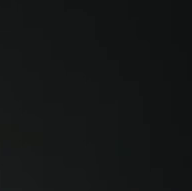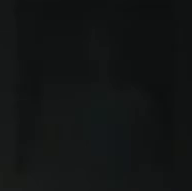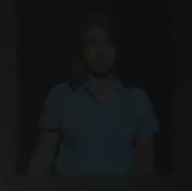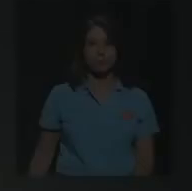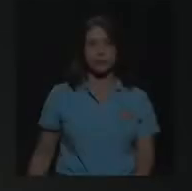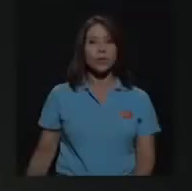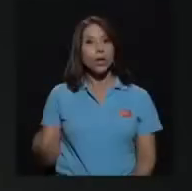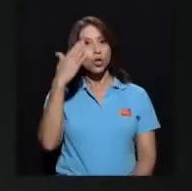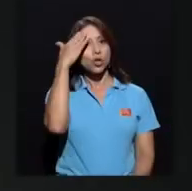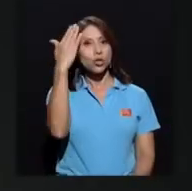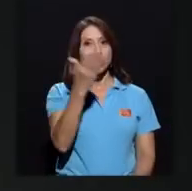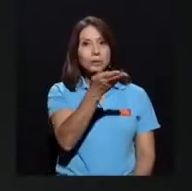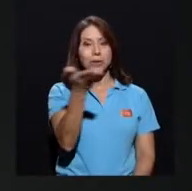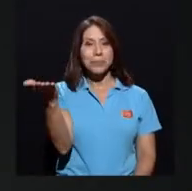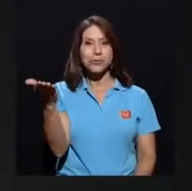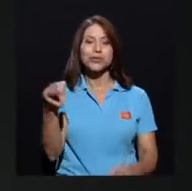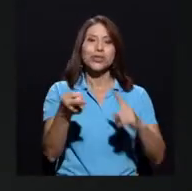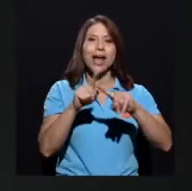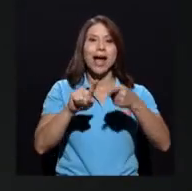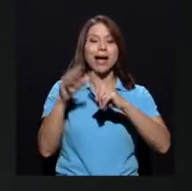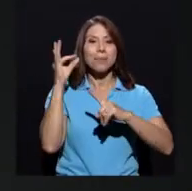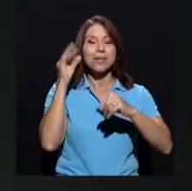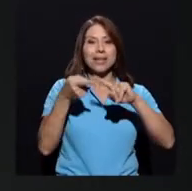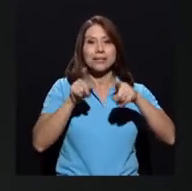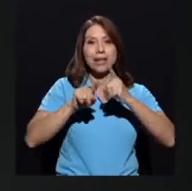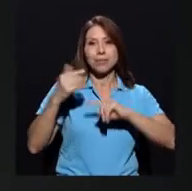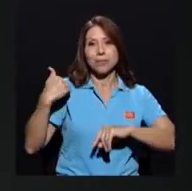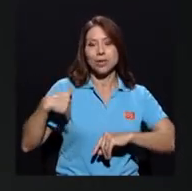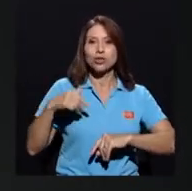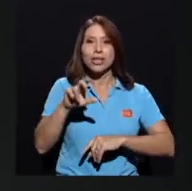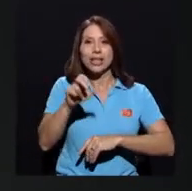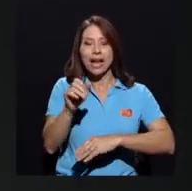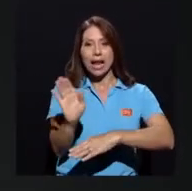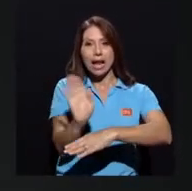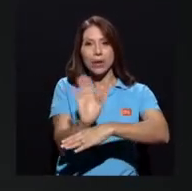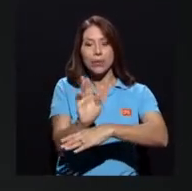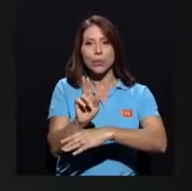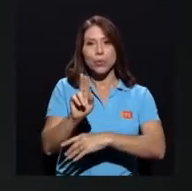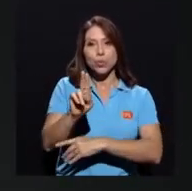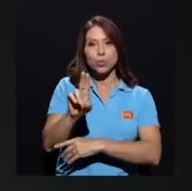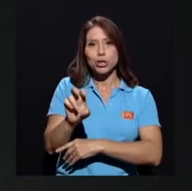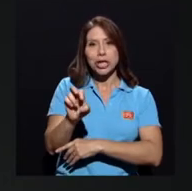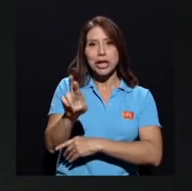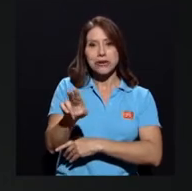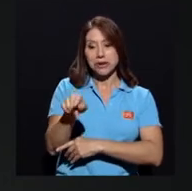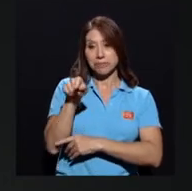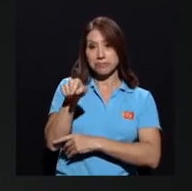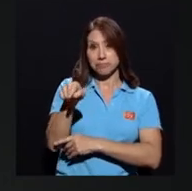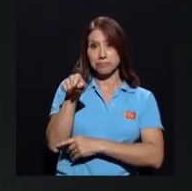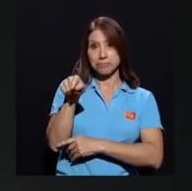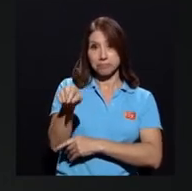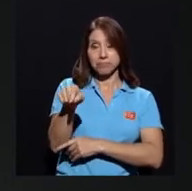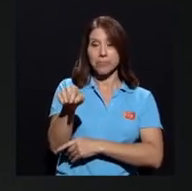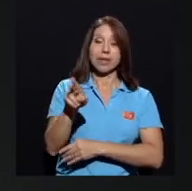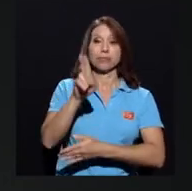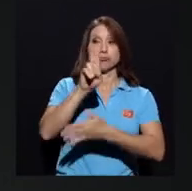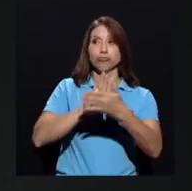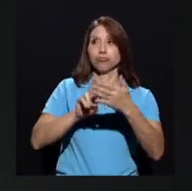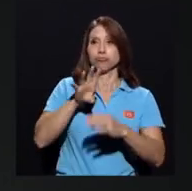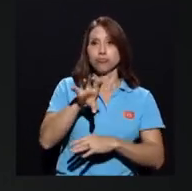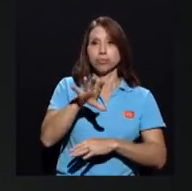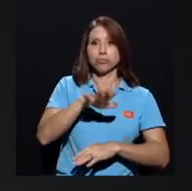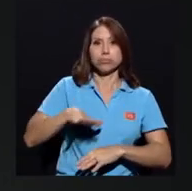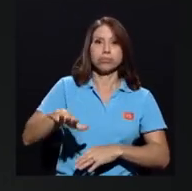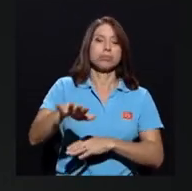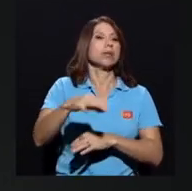Los saludamos, amigas y amigos de Canal UCR, este medio televisivo universitario que se